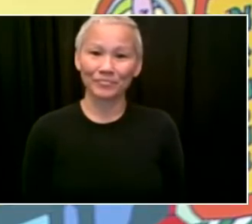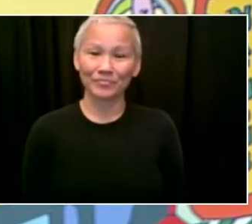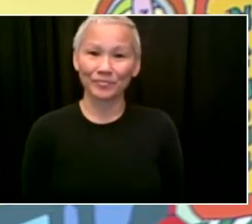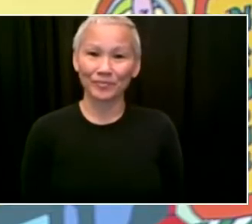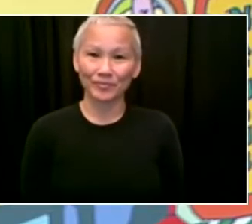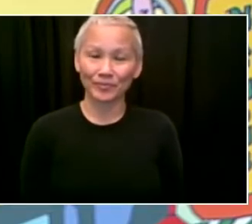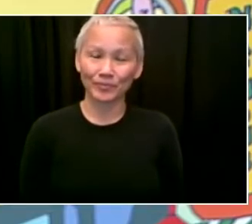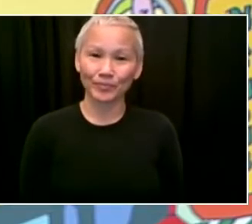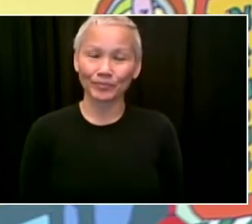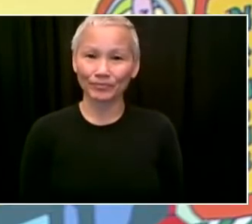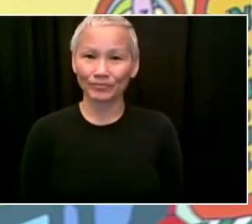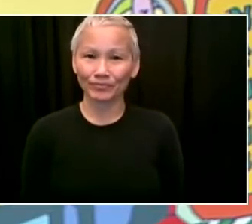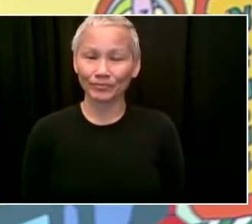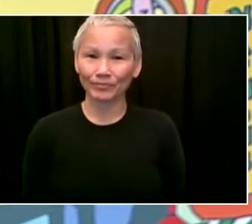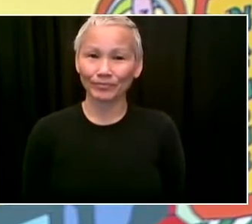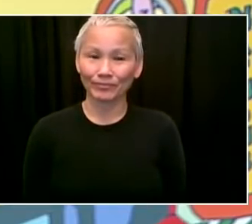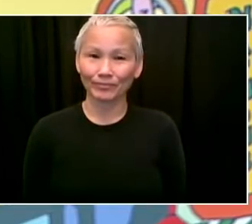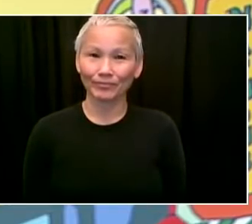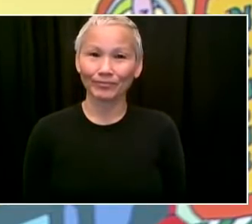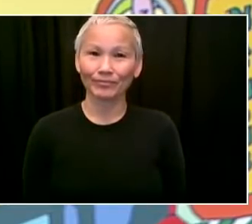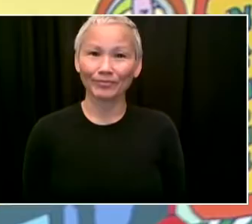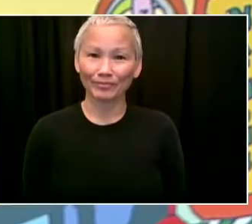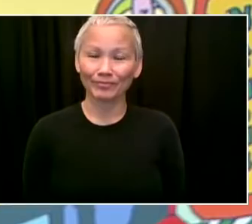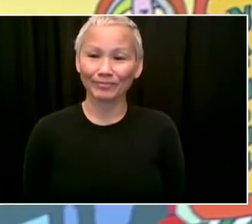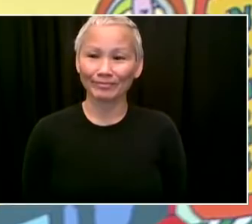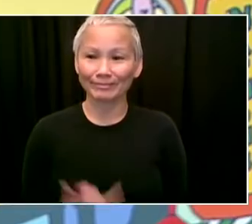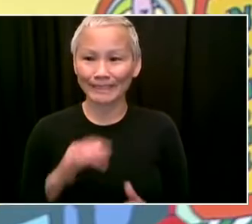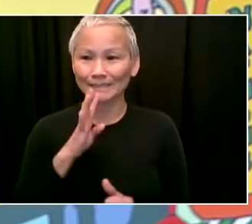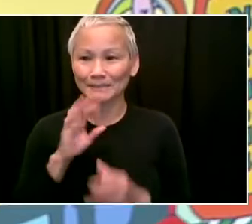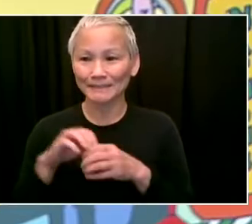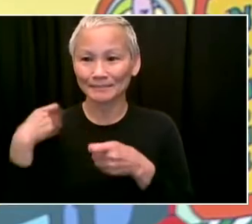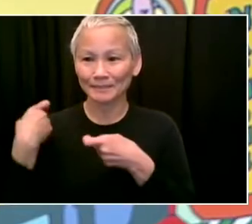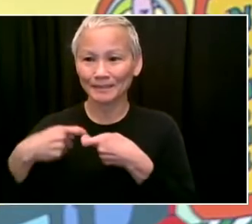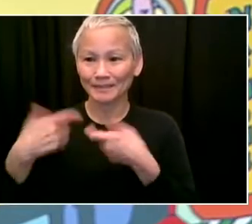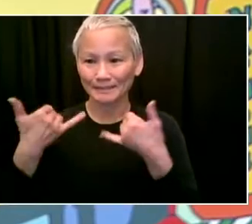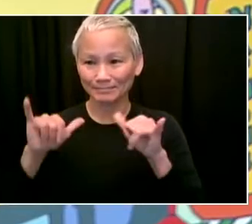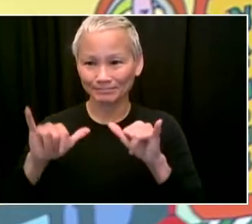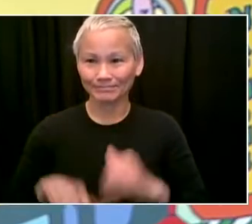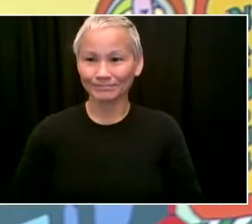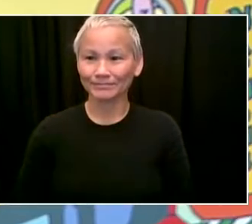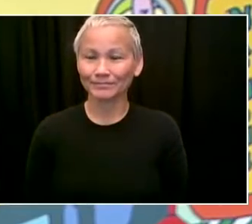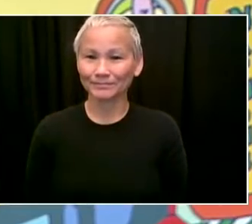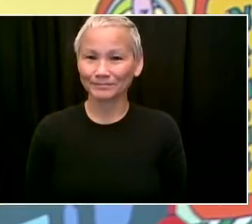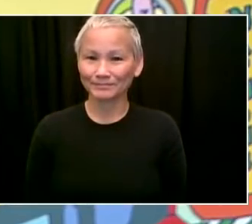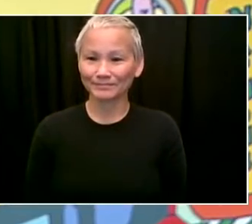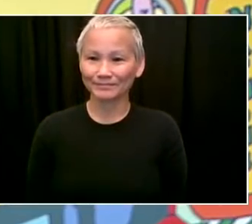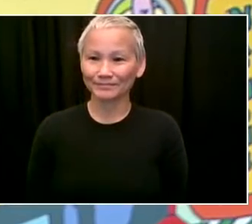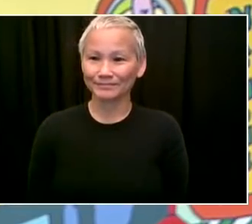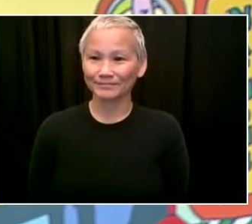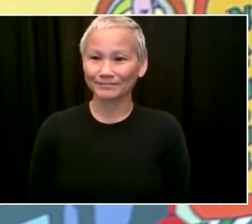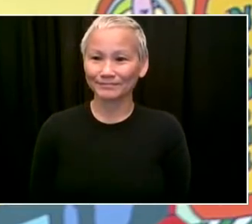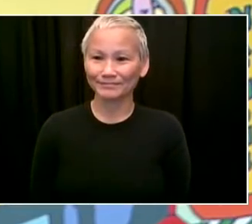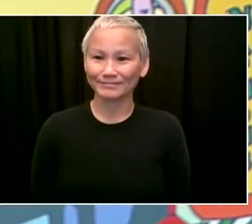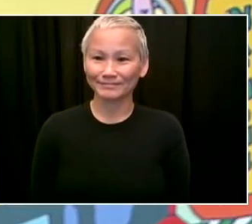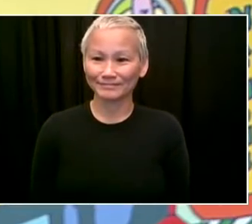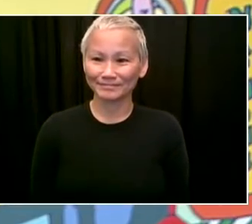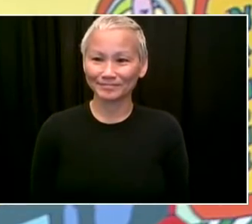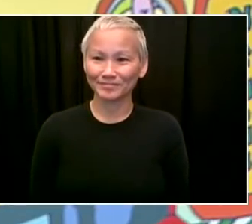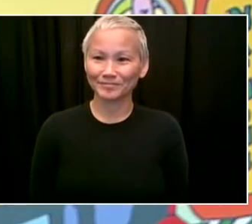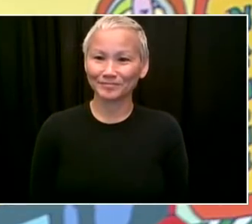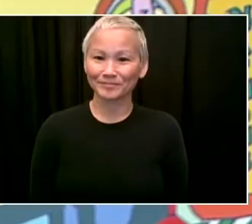Necesitamos que todos se pongan la vacuna. Desde los ancianos hasta nuestros